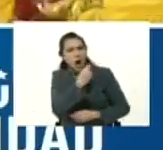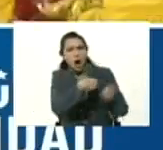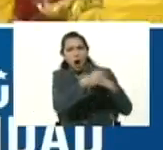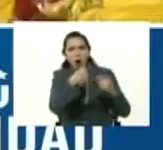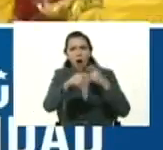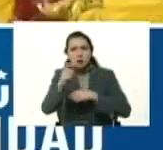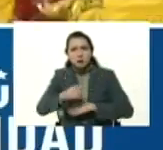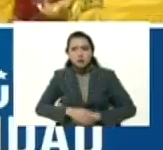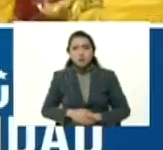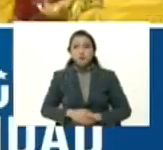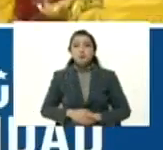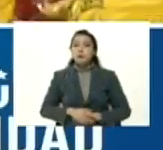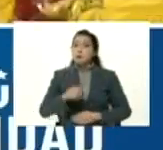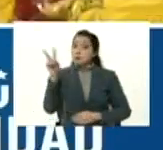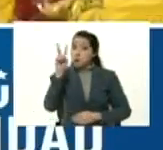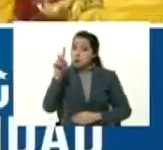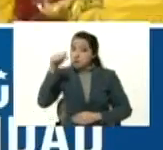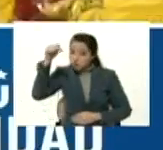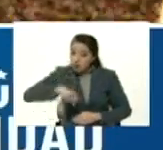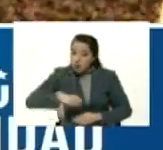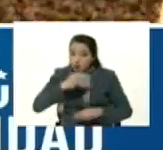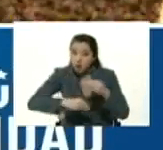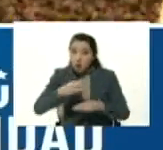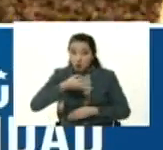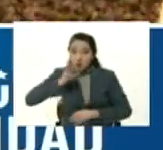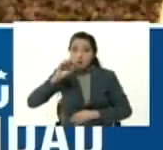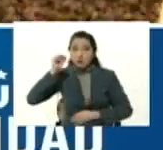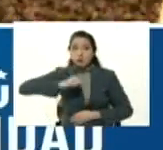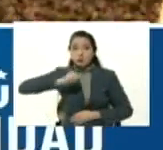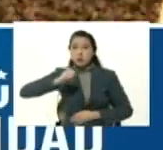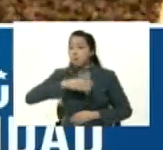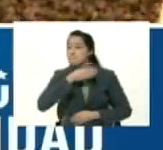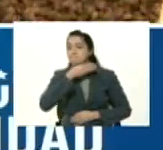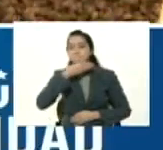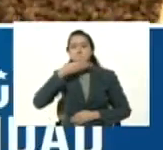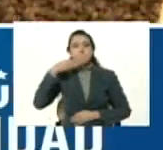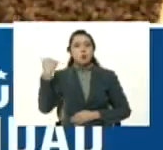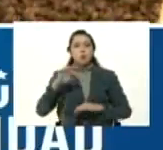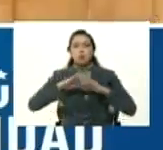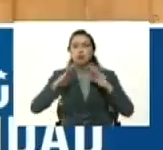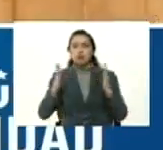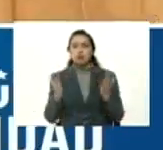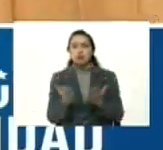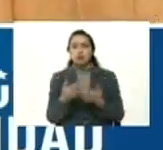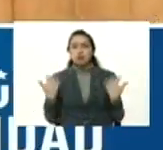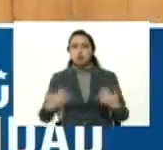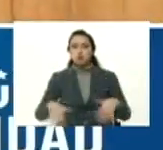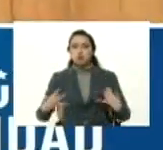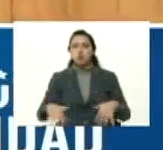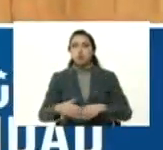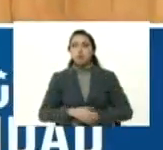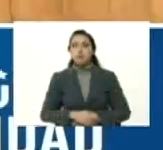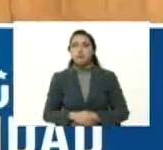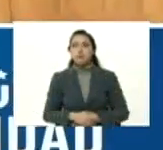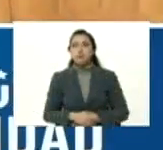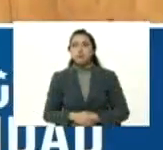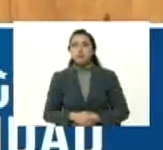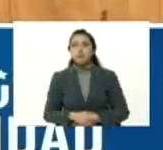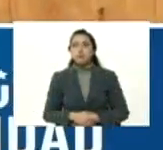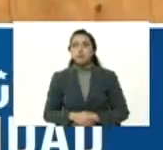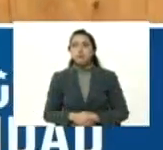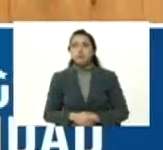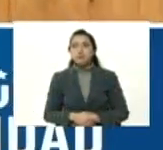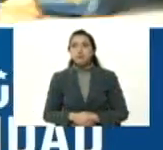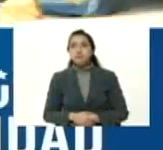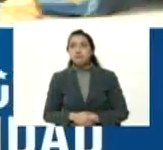colombiano, pero es venezolano, no es colombiano. El mejor café del mundo, venezolano. La